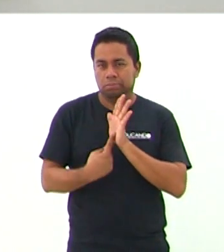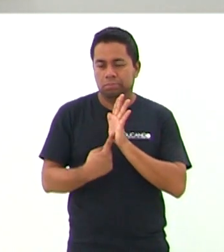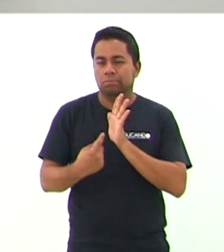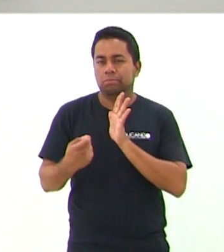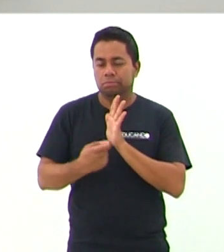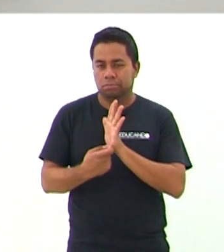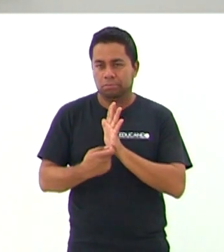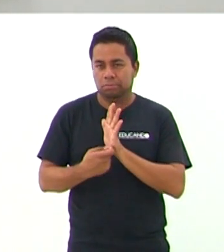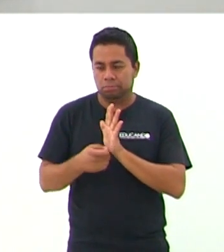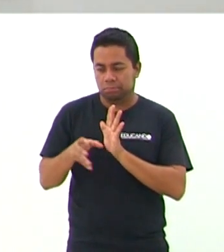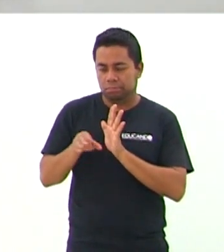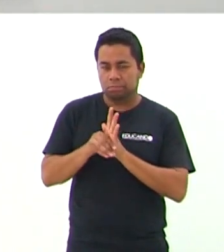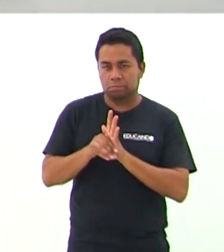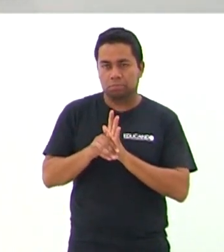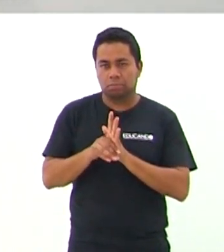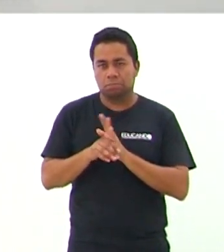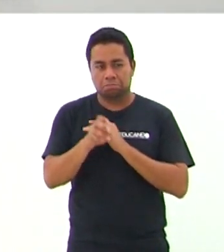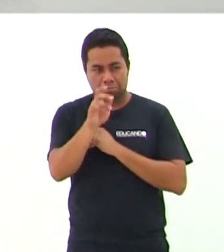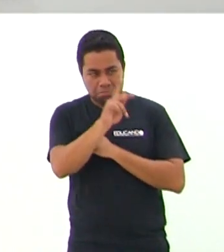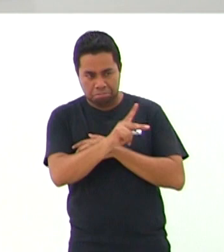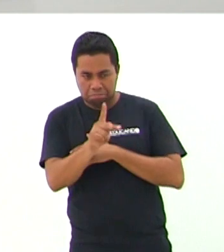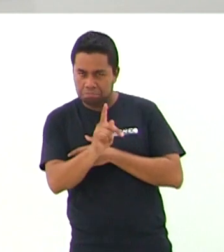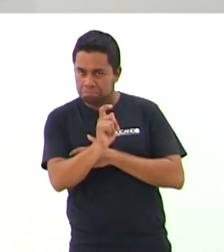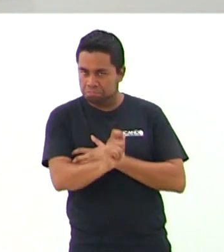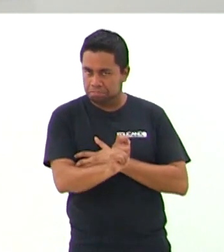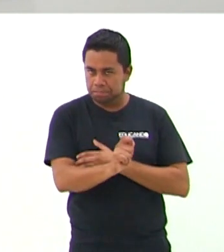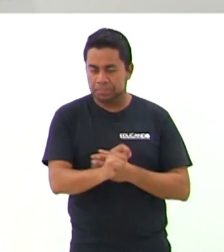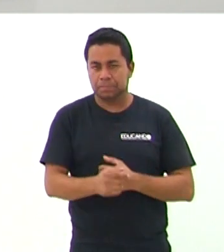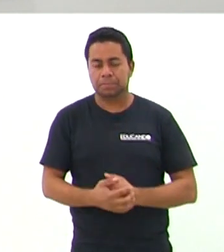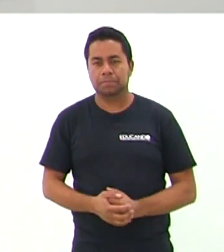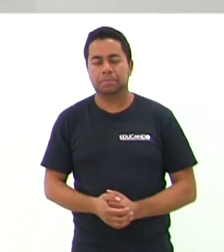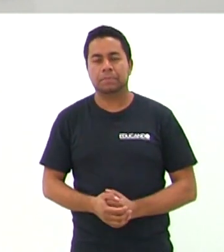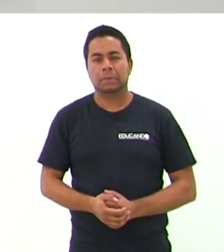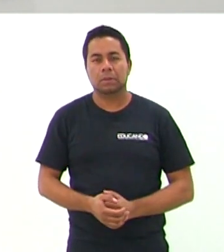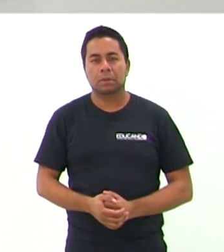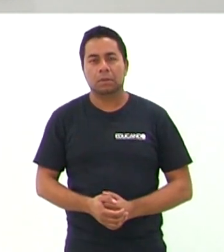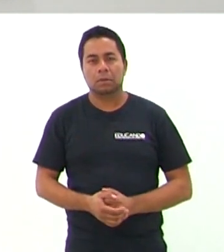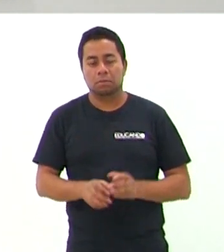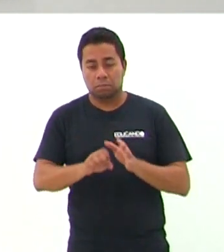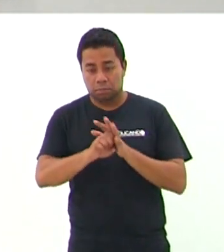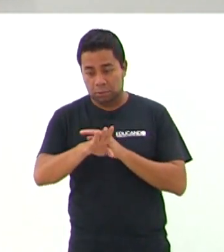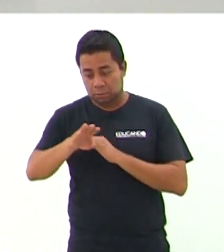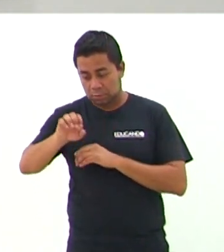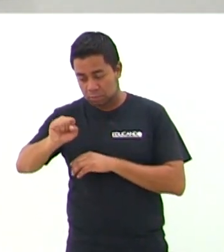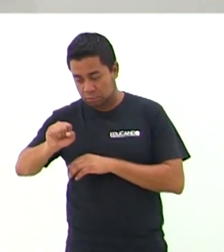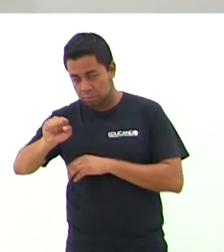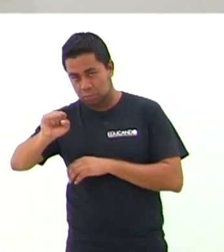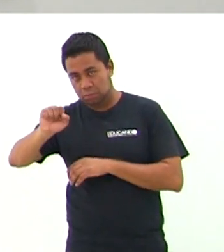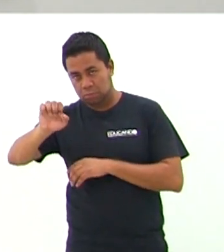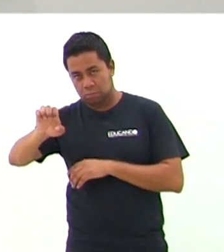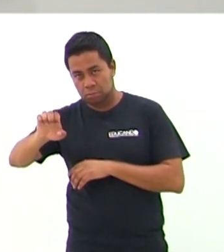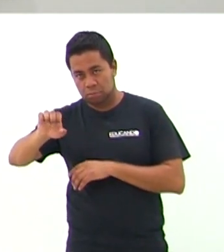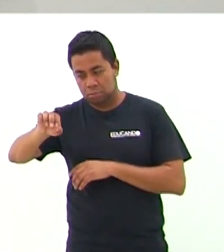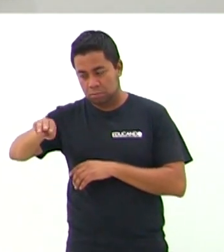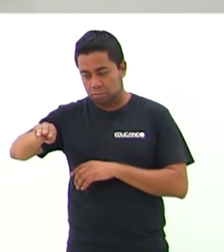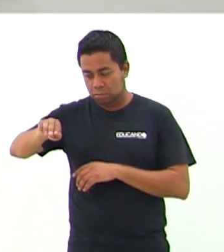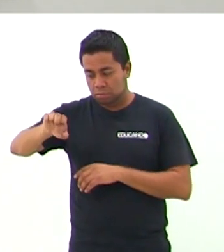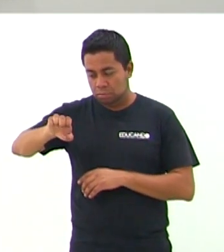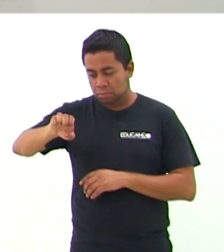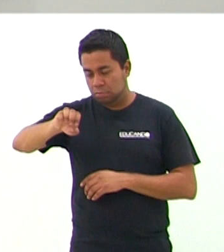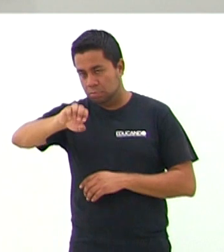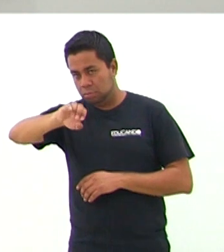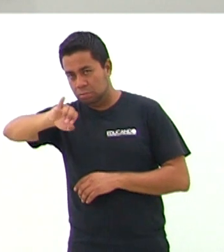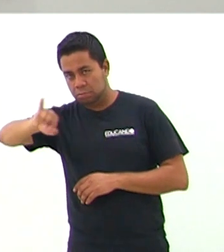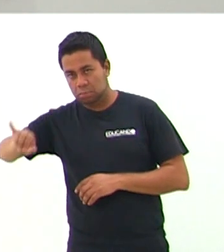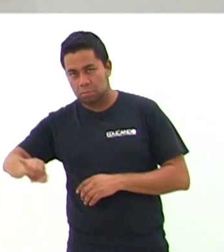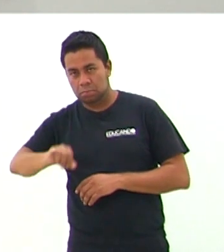¿Bien? Lo que es asemejar y lo que es semejar, atención con esto,